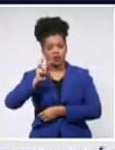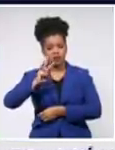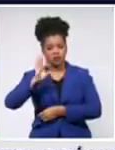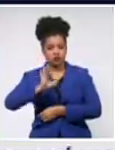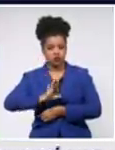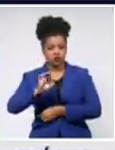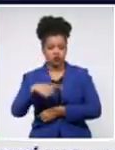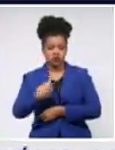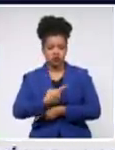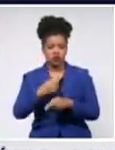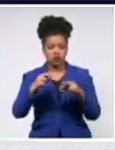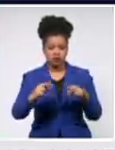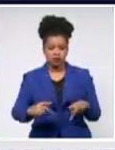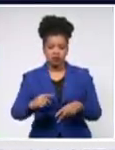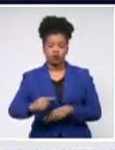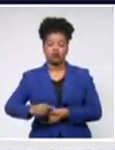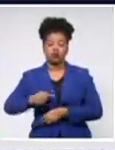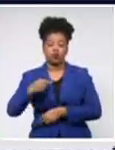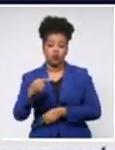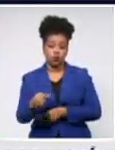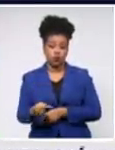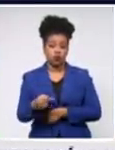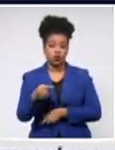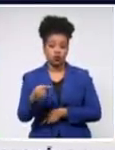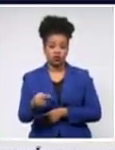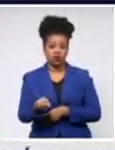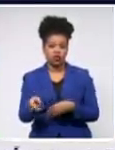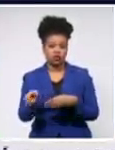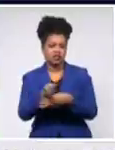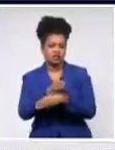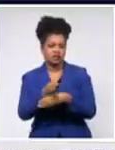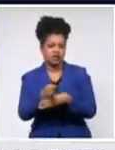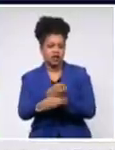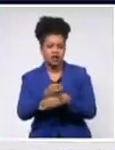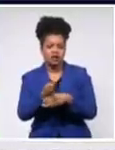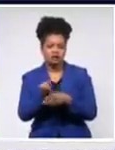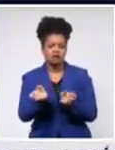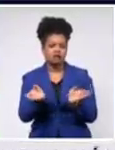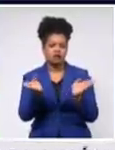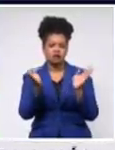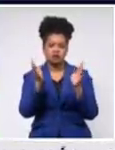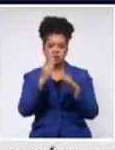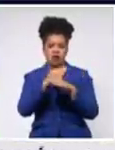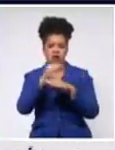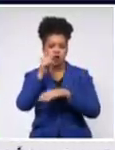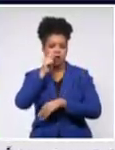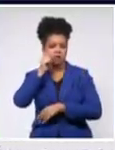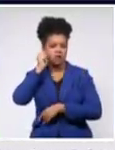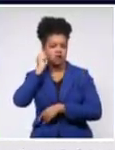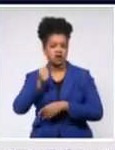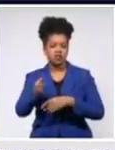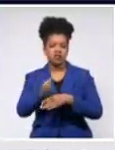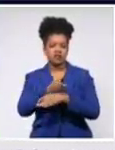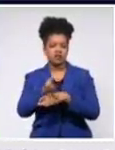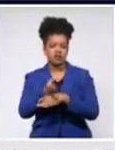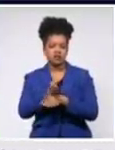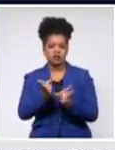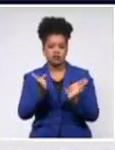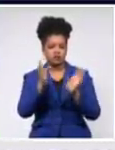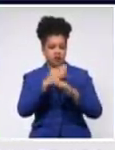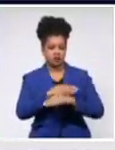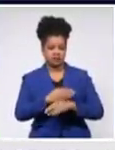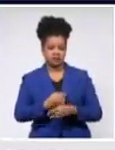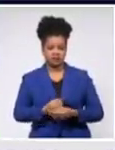reiteramos todos los días, sin grandes diferencias entre ambos sexos en cuanto al número de casos confirmados.